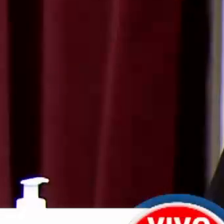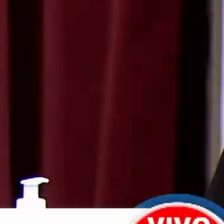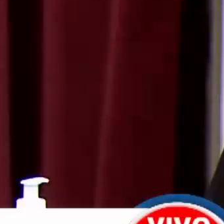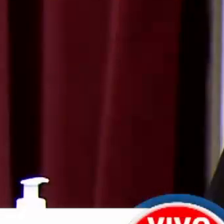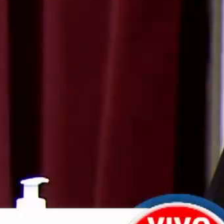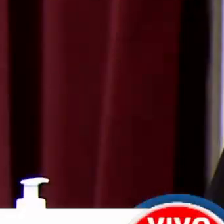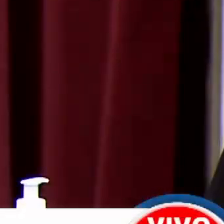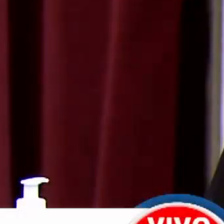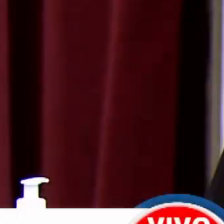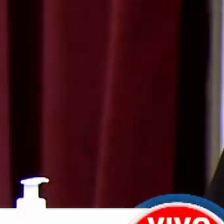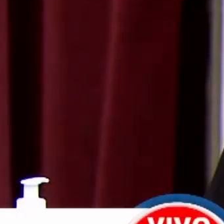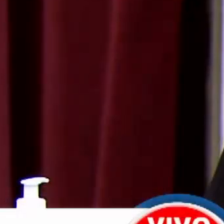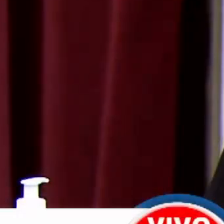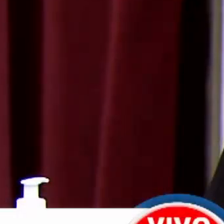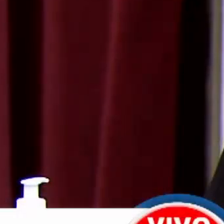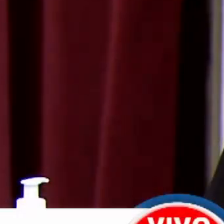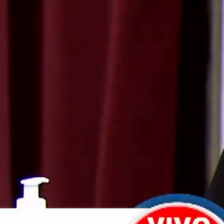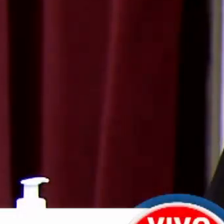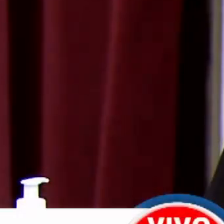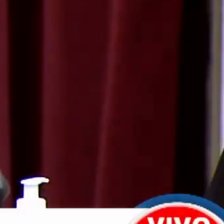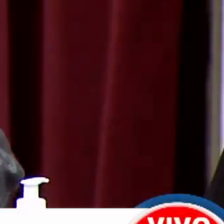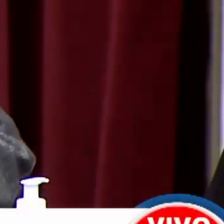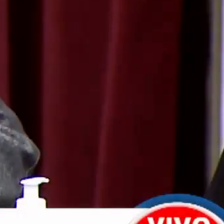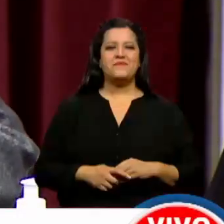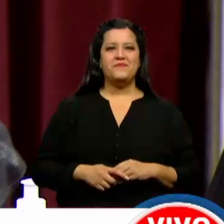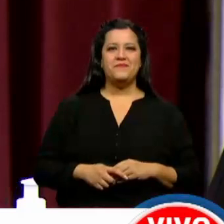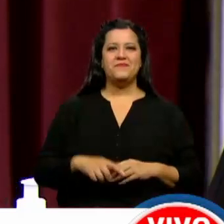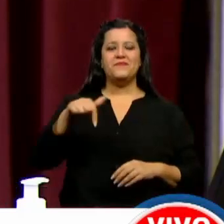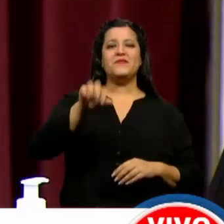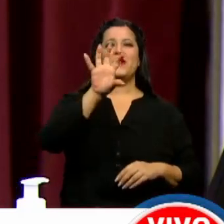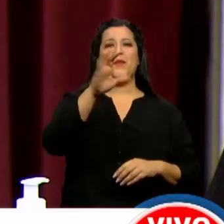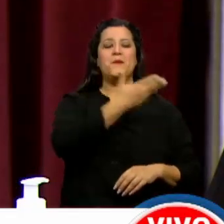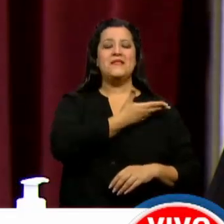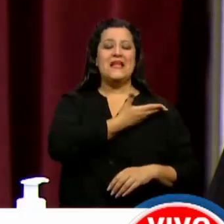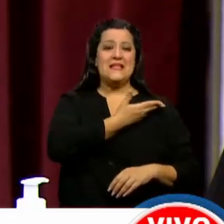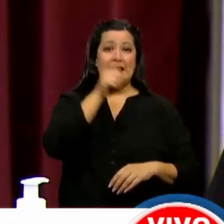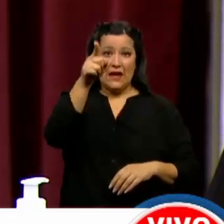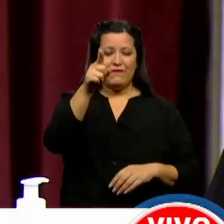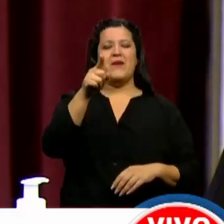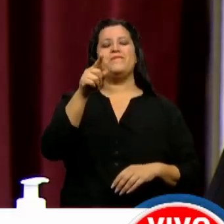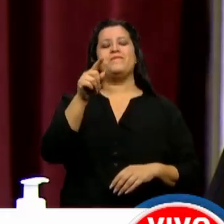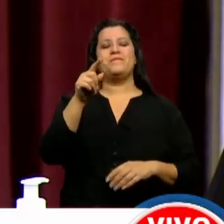Continúa en el uso de la palabra el diputado por la provincia de Santa Fe, Luciano Laspina.